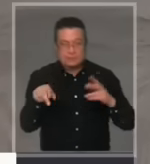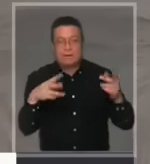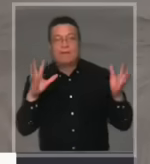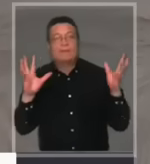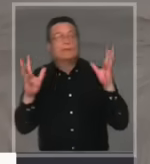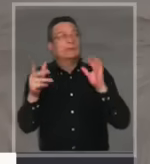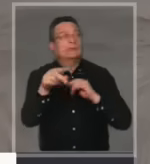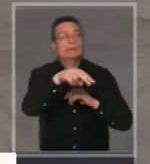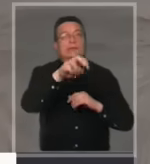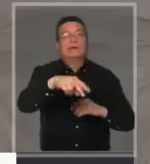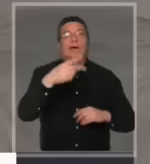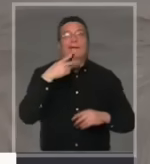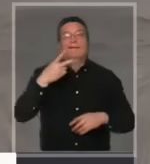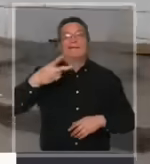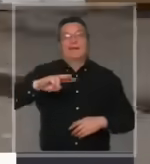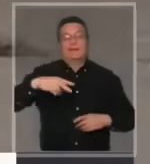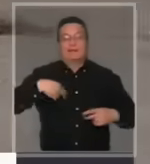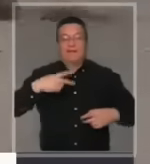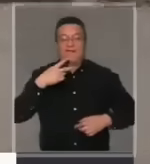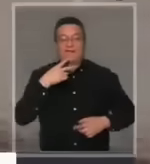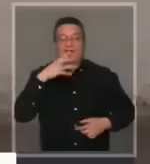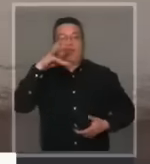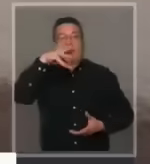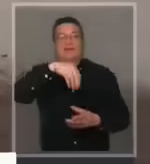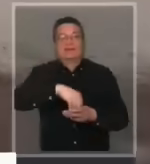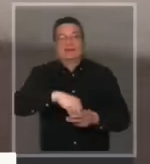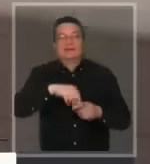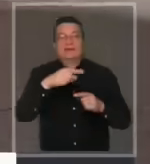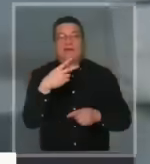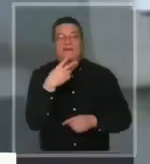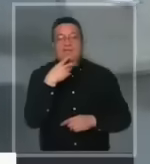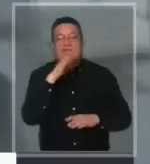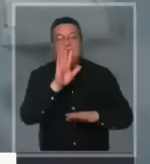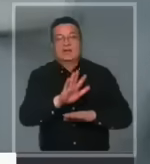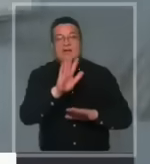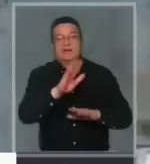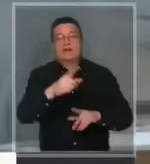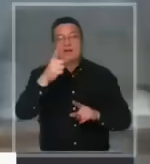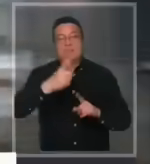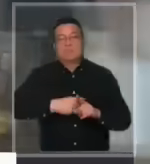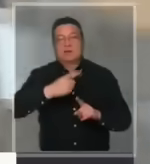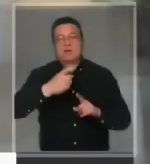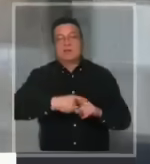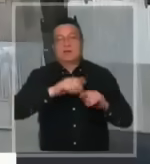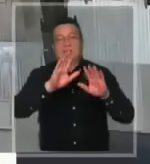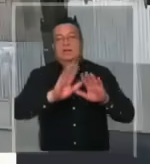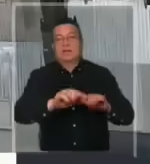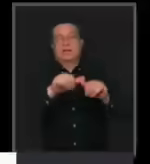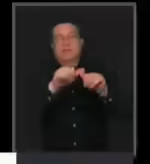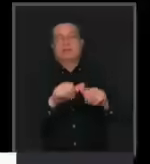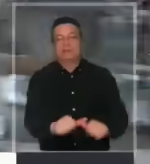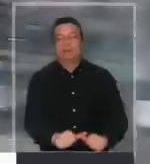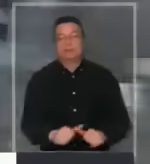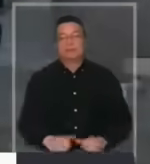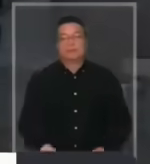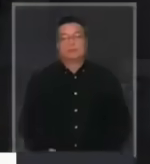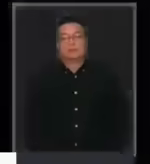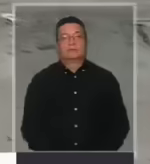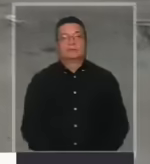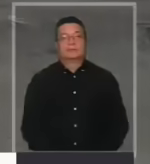ambiente, crear una fachada creíble y mantenerlo viviendo por meses en este lugar.